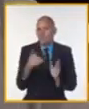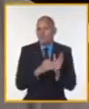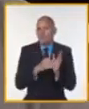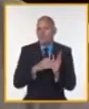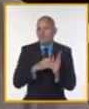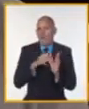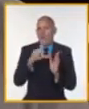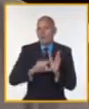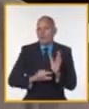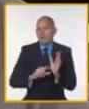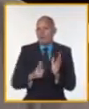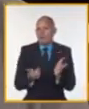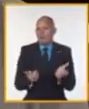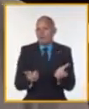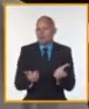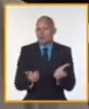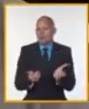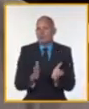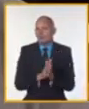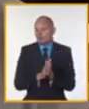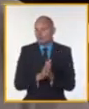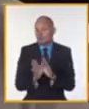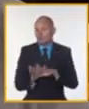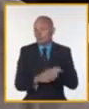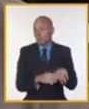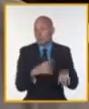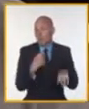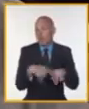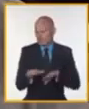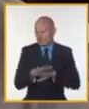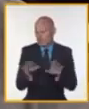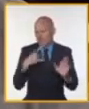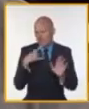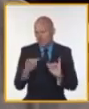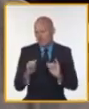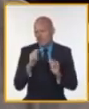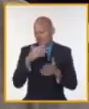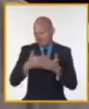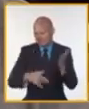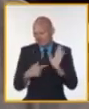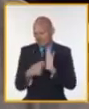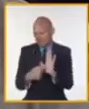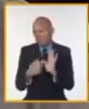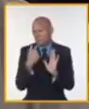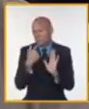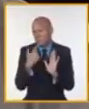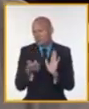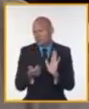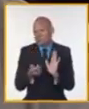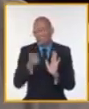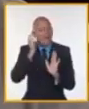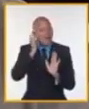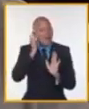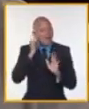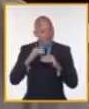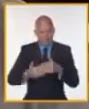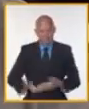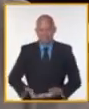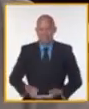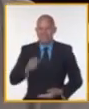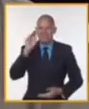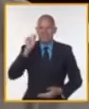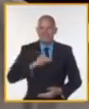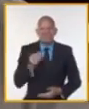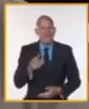Está el tema de los hogares maternos, que está muy bien explicado en el informe. Y está el tema de poder atender